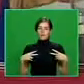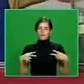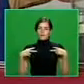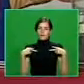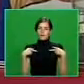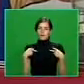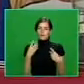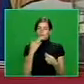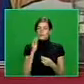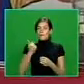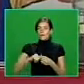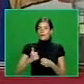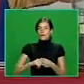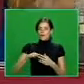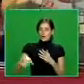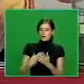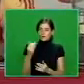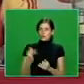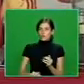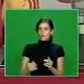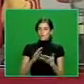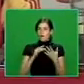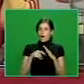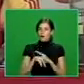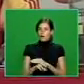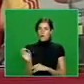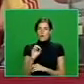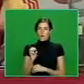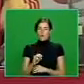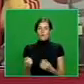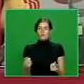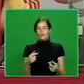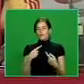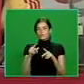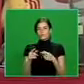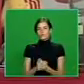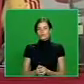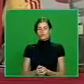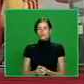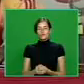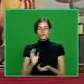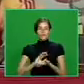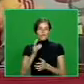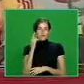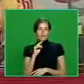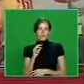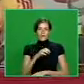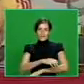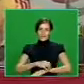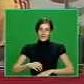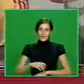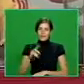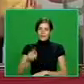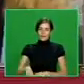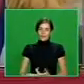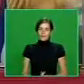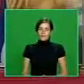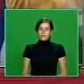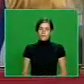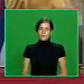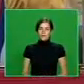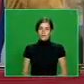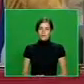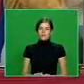maracayo hasta en el último Barrio O en Puerto hordaz ciudad Bolívar El tigre San